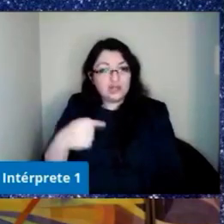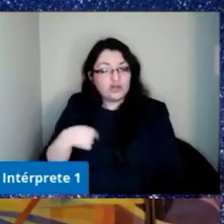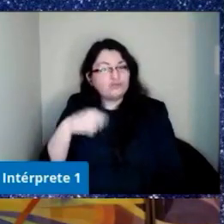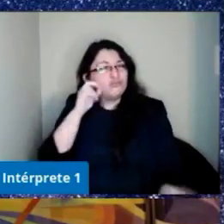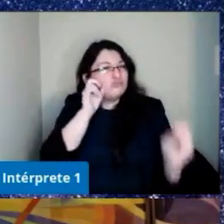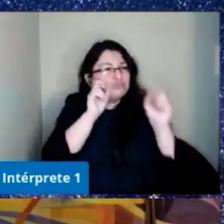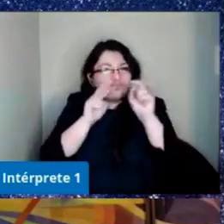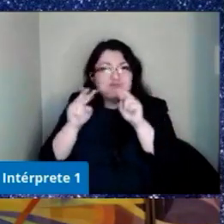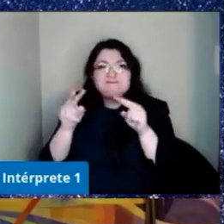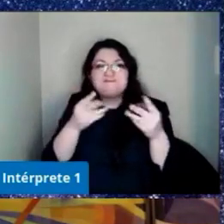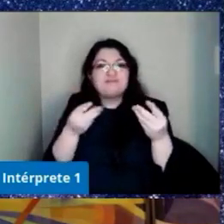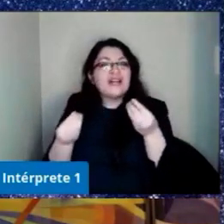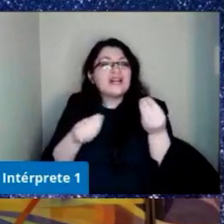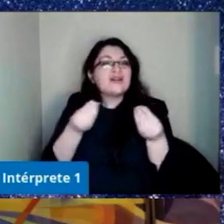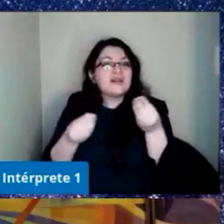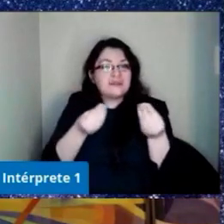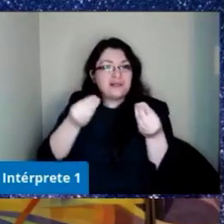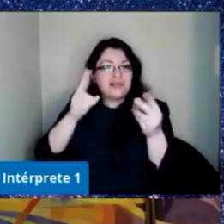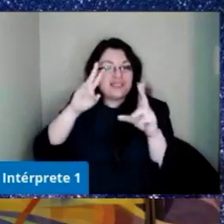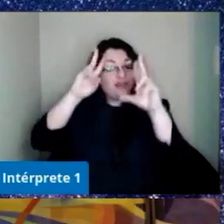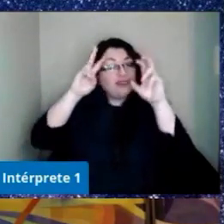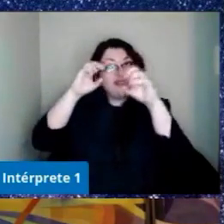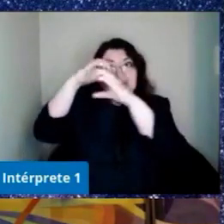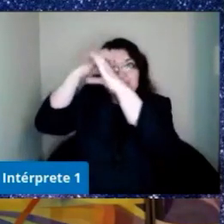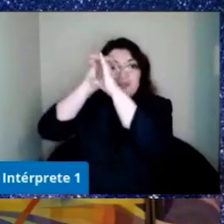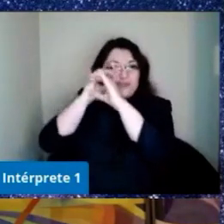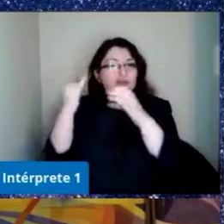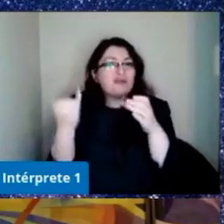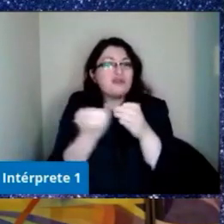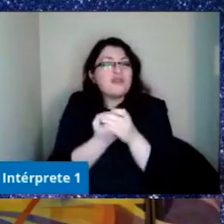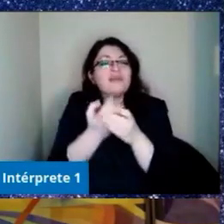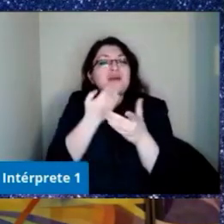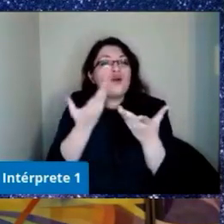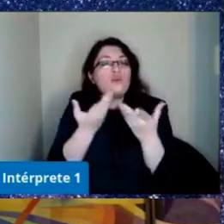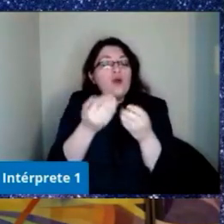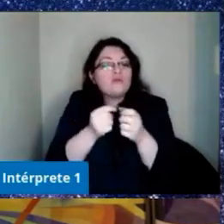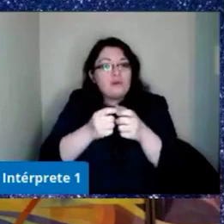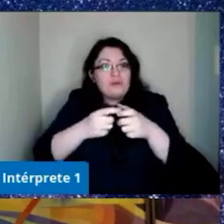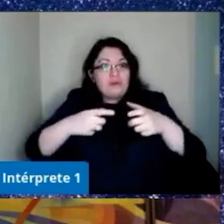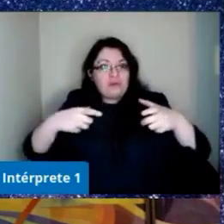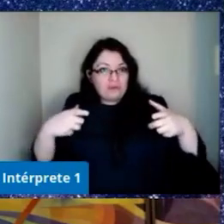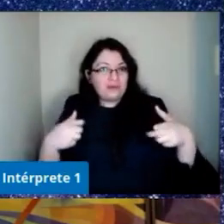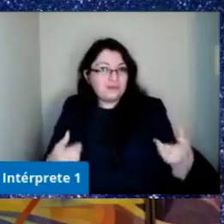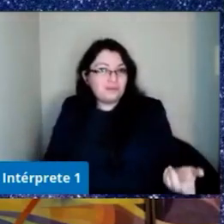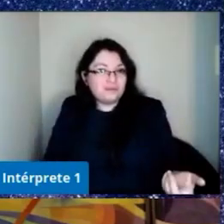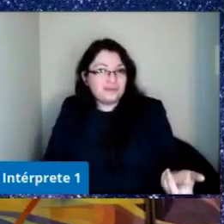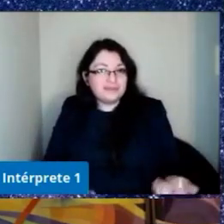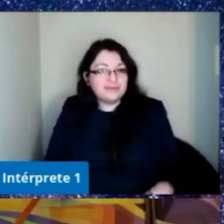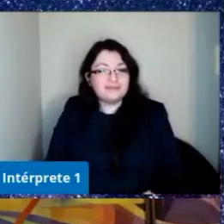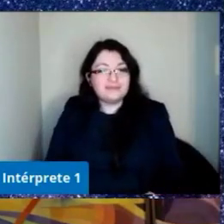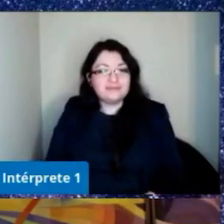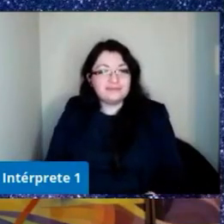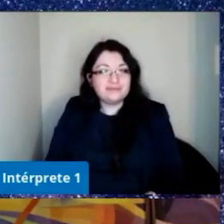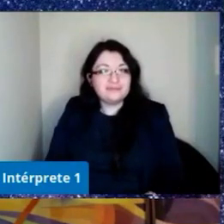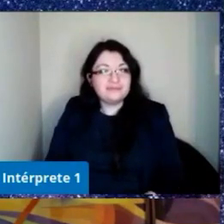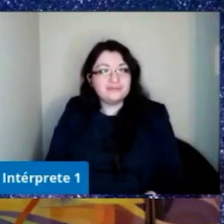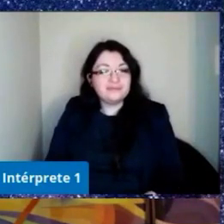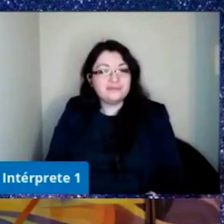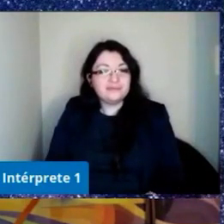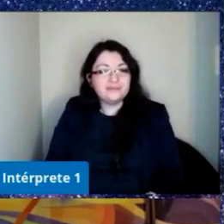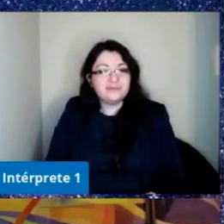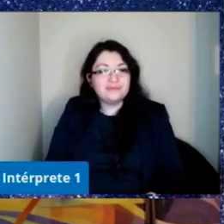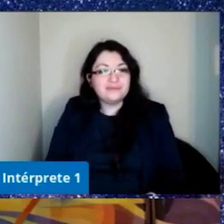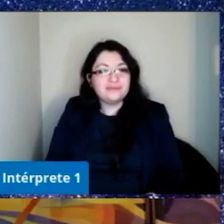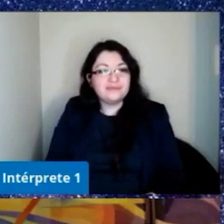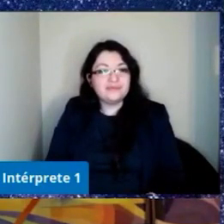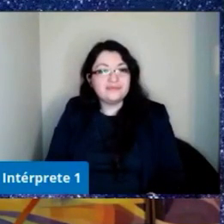sucede con la astronomía inclusiva, la forma en que ha ido creciendo. Y si ven la imagen que